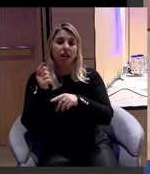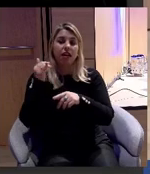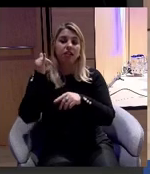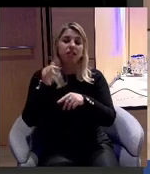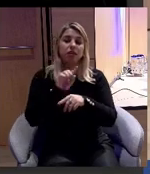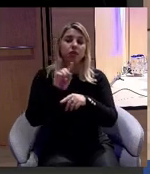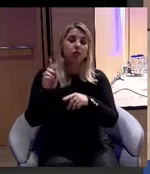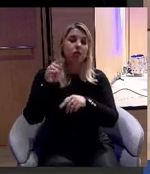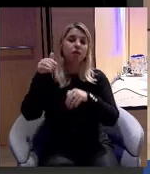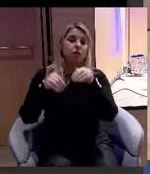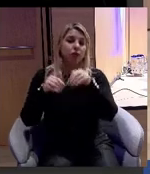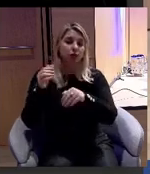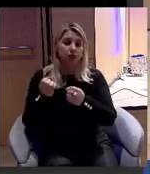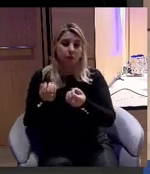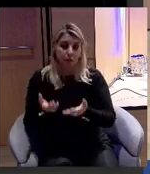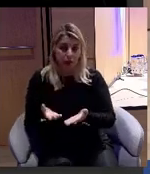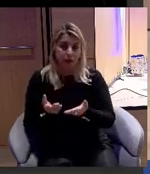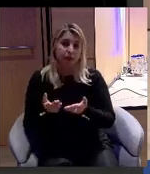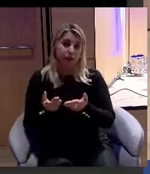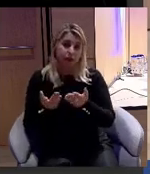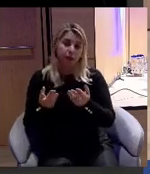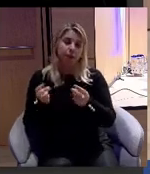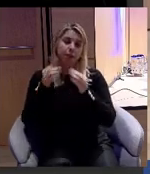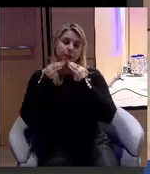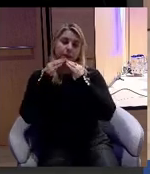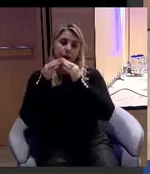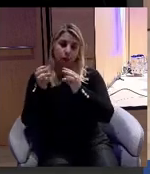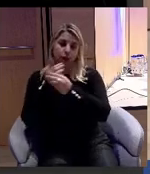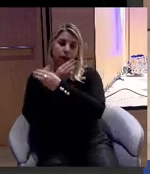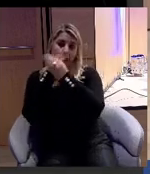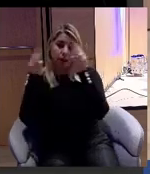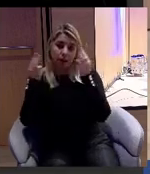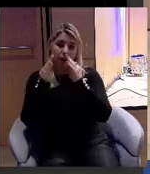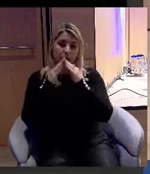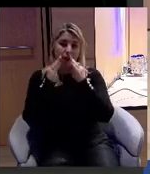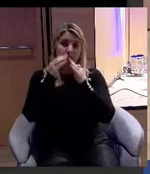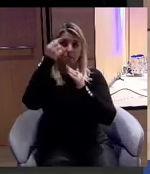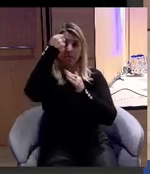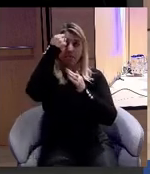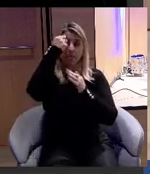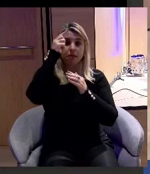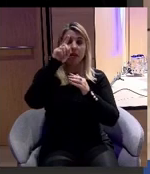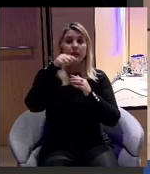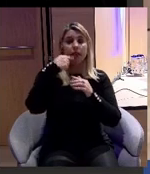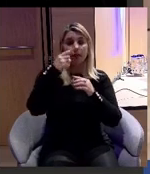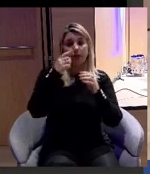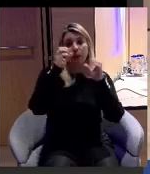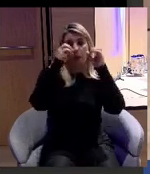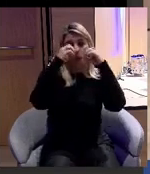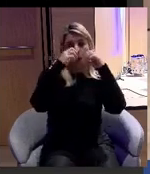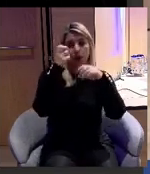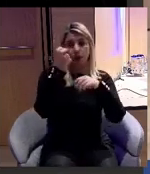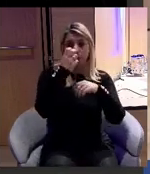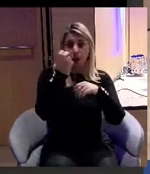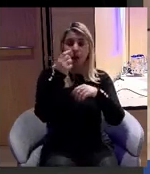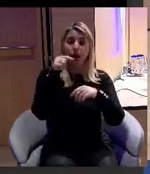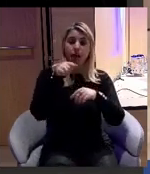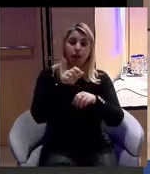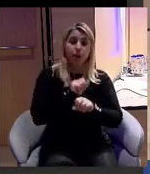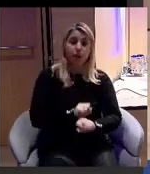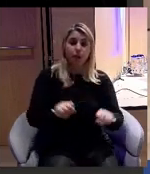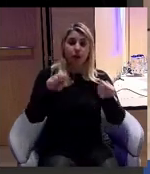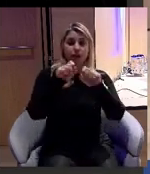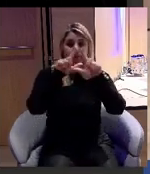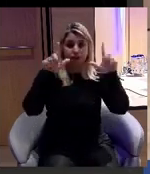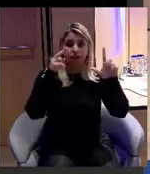pasa si no voto o sea lasun que nos hacemos todos nosotros y nosotras en nuestra casa y que las vamos a googlear bueno las pueden encontrar